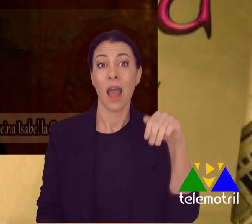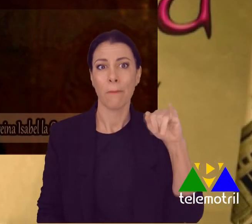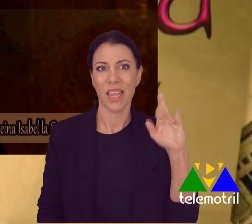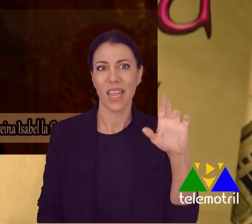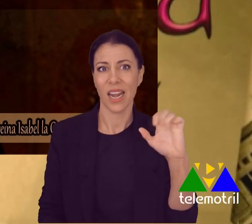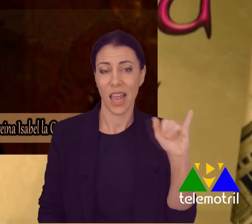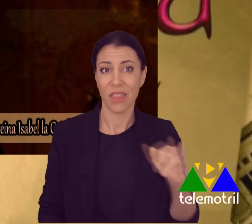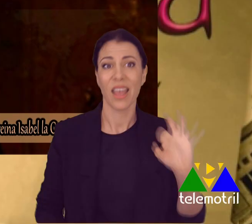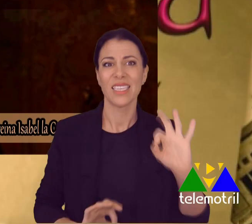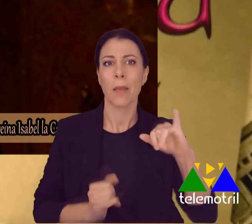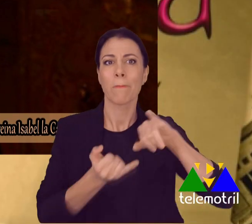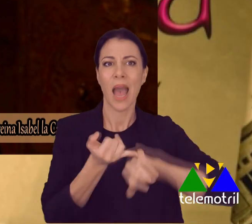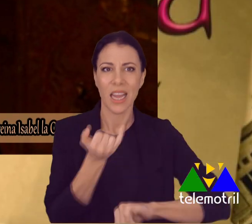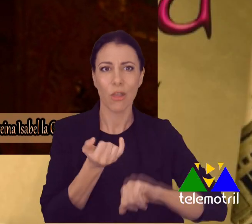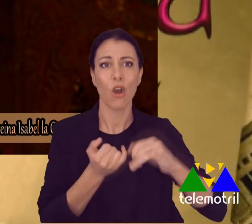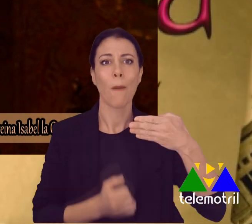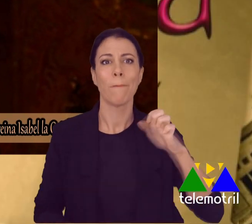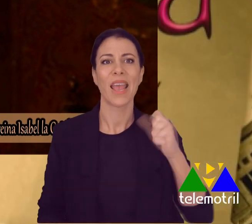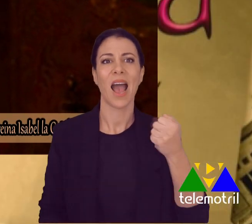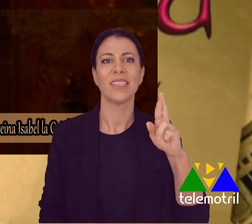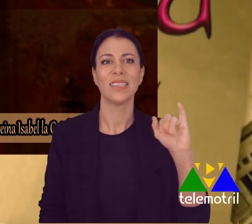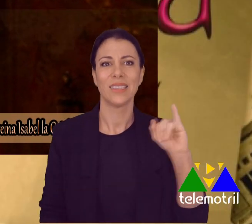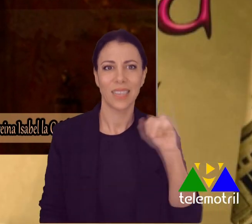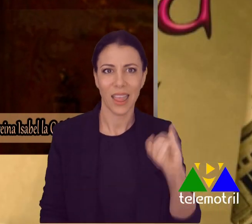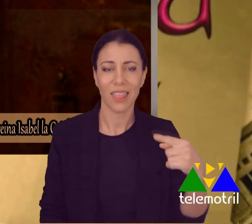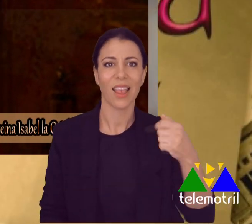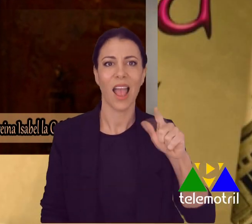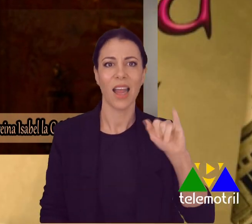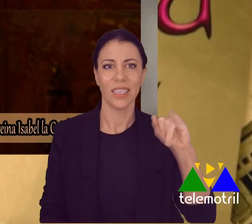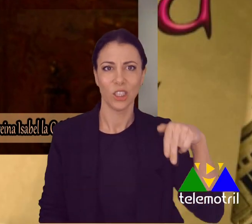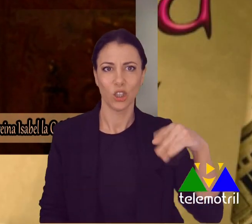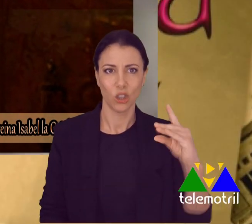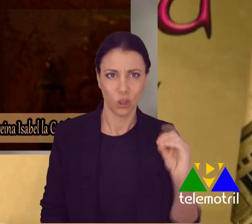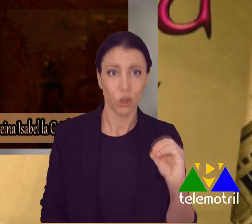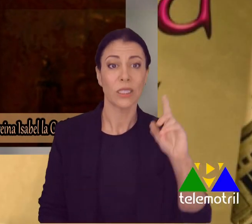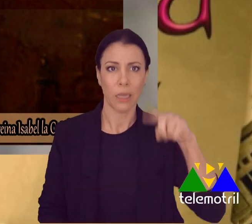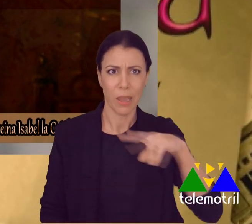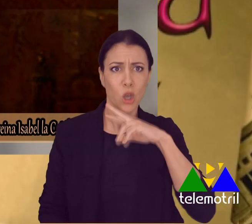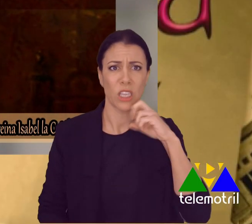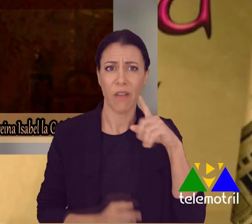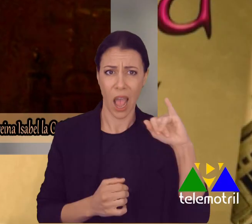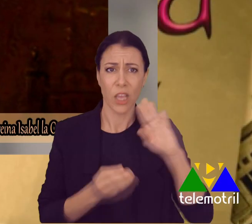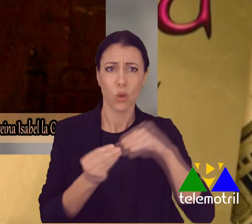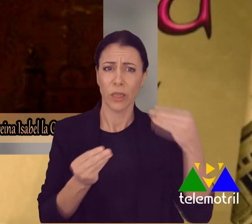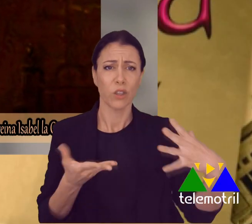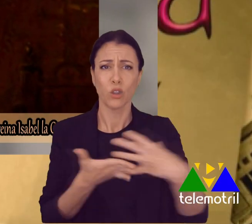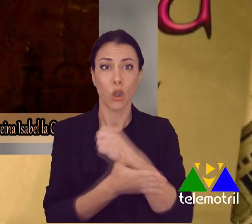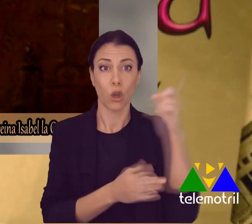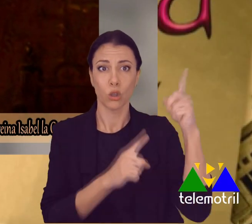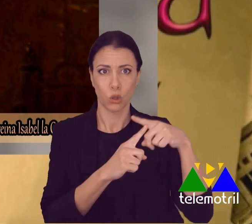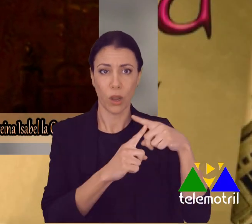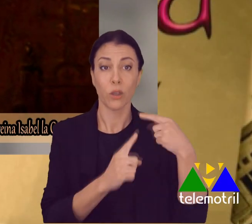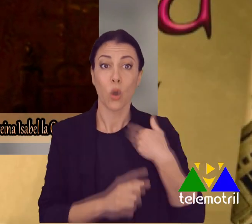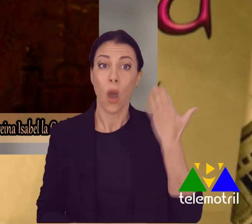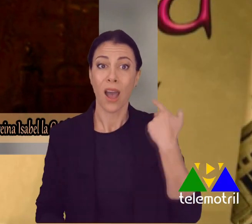Galindo, que estuvo en esta zona, y que también se conserva en Toledo toda su documentación. Yo hace poco he